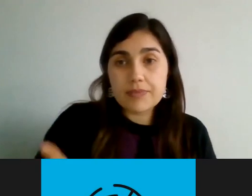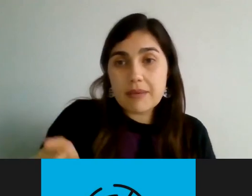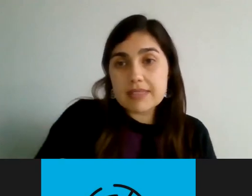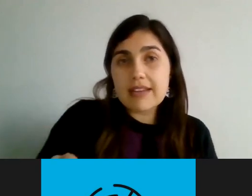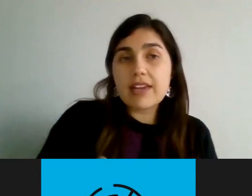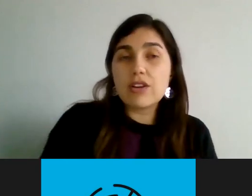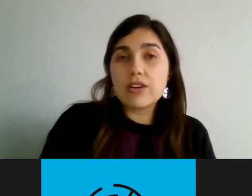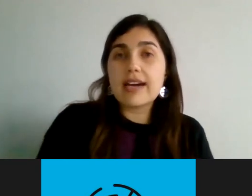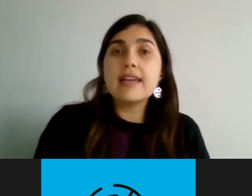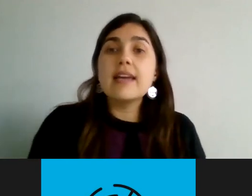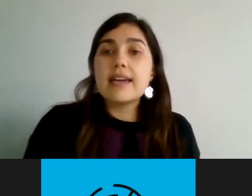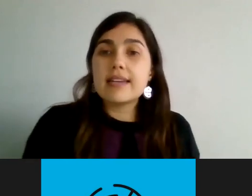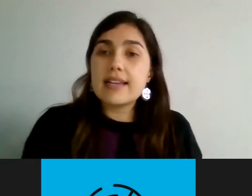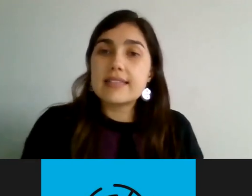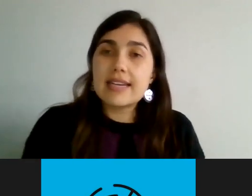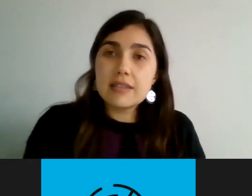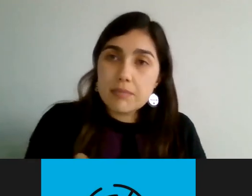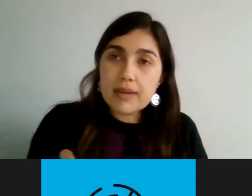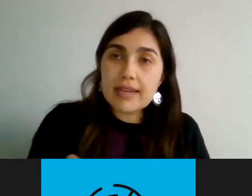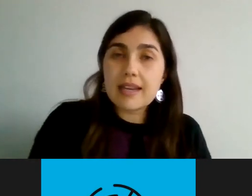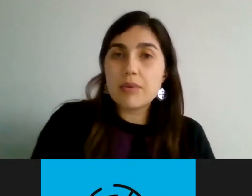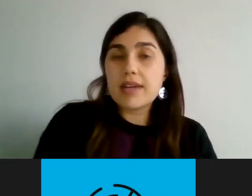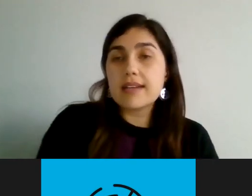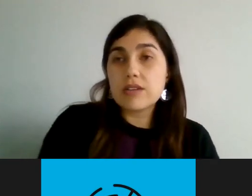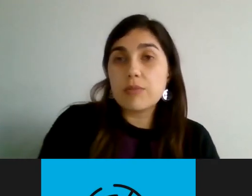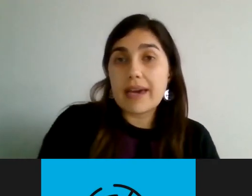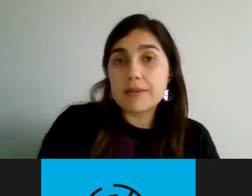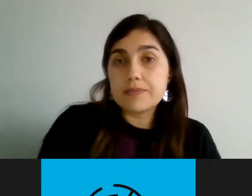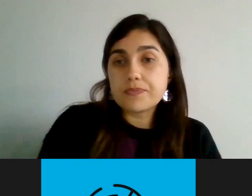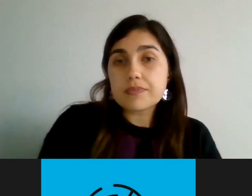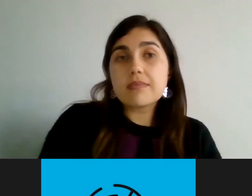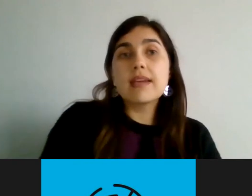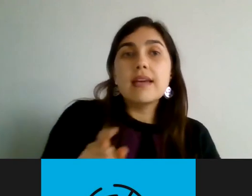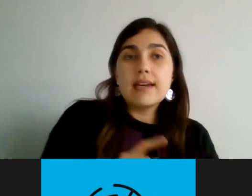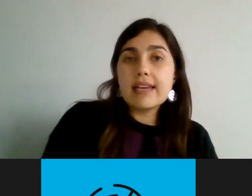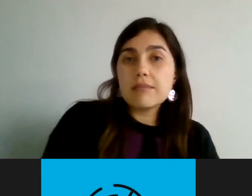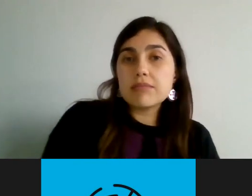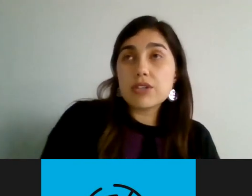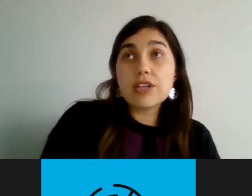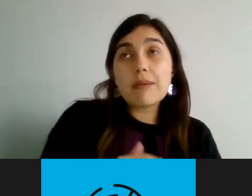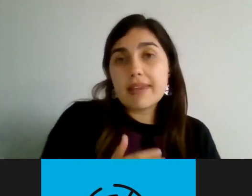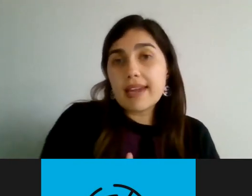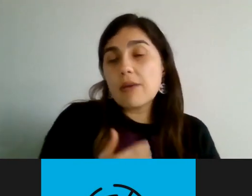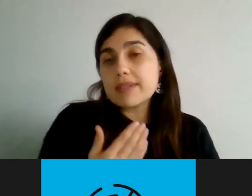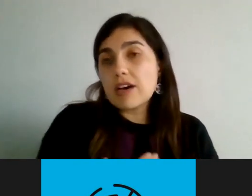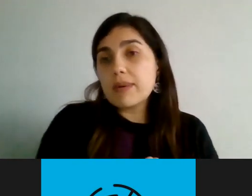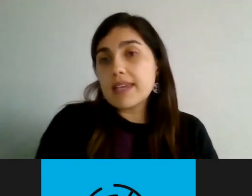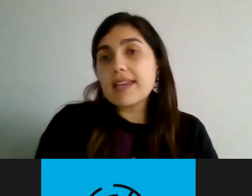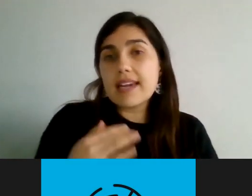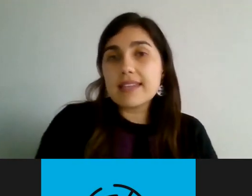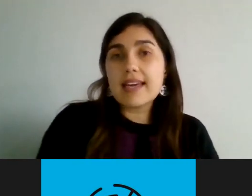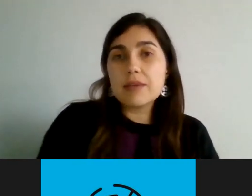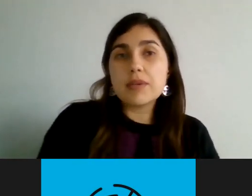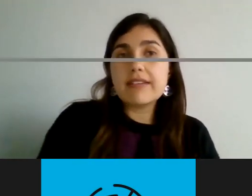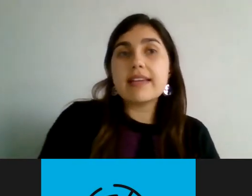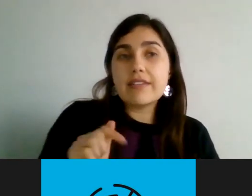biblioteca.fira.cl. También se la voy a colocar en el chat para que la puedan copiar. Yo creo que mañana o pasado mañana